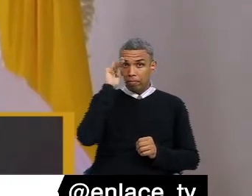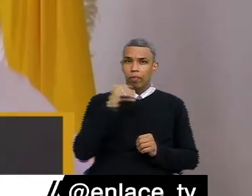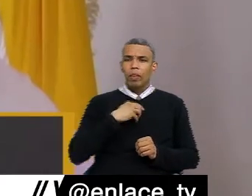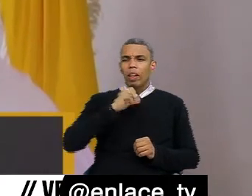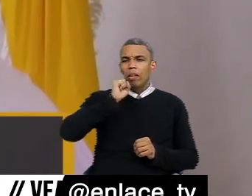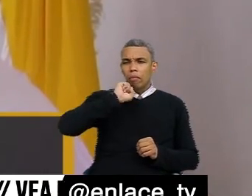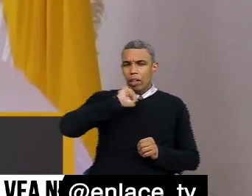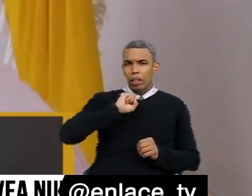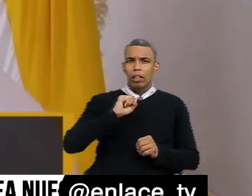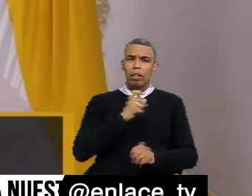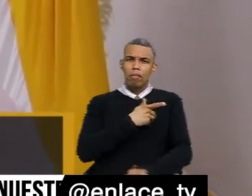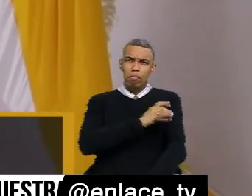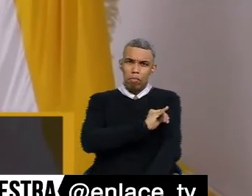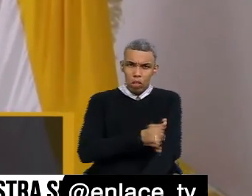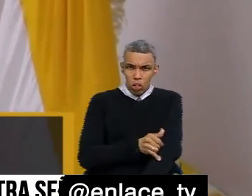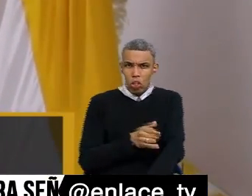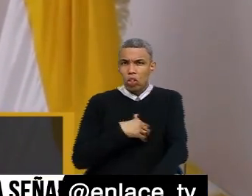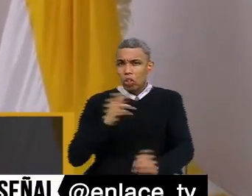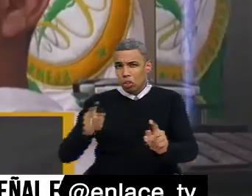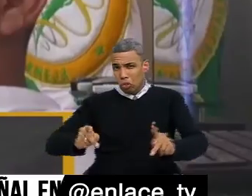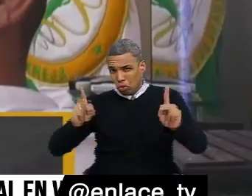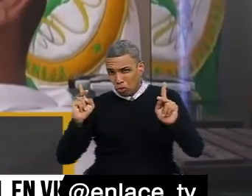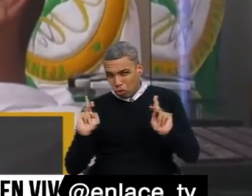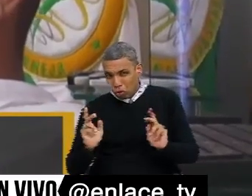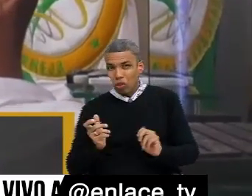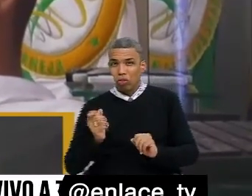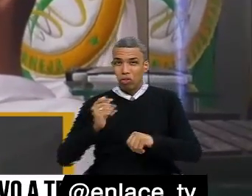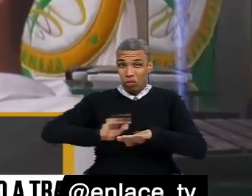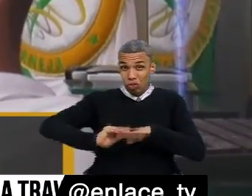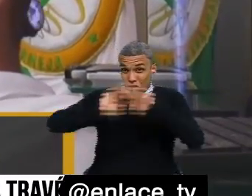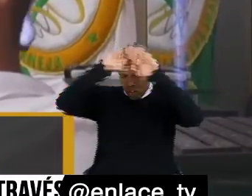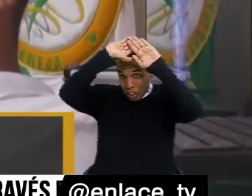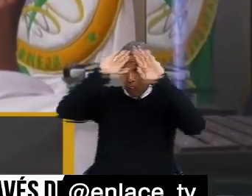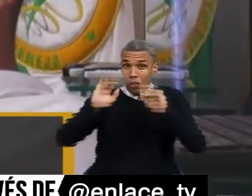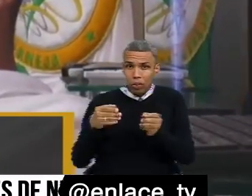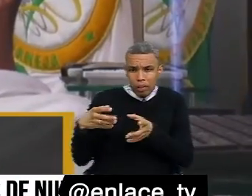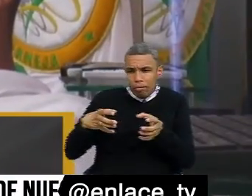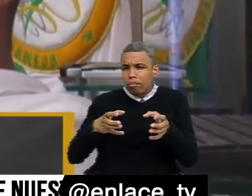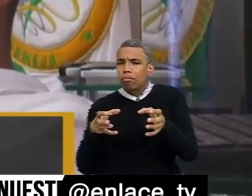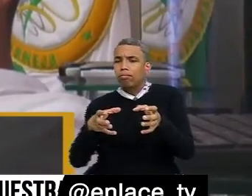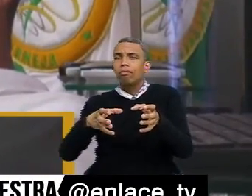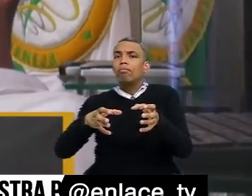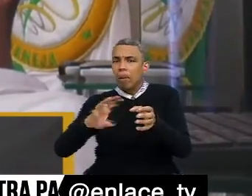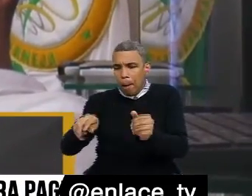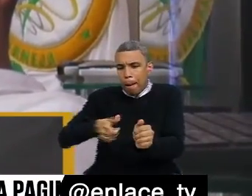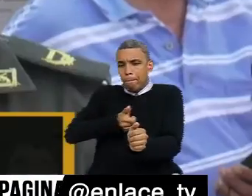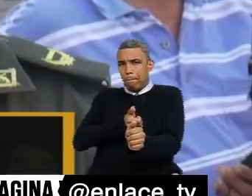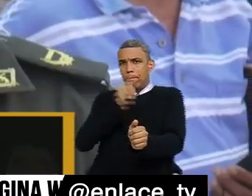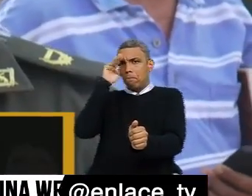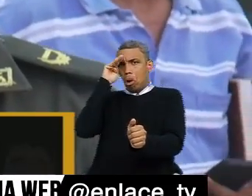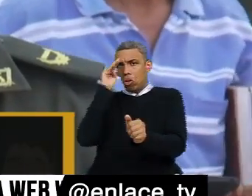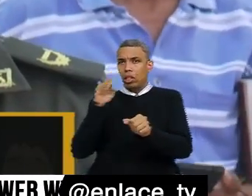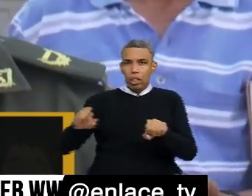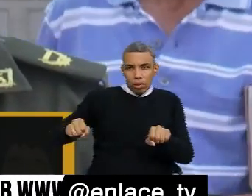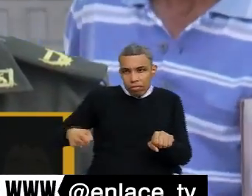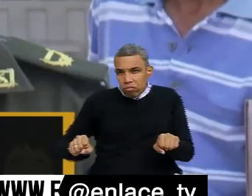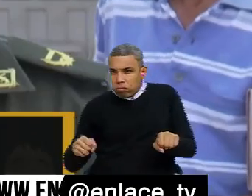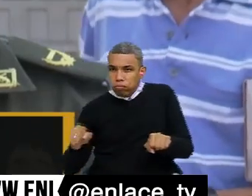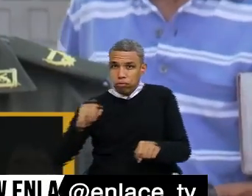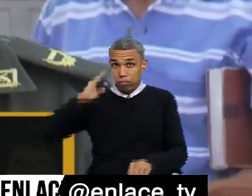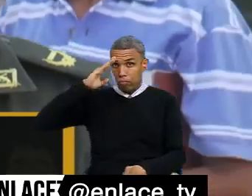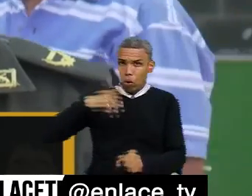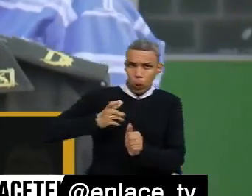Bermeja, Peroles, Puente de Yondó y el centro, se garantizará acompañamiento de patrullas y oficiales motorizados. Realmente lo que